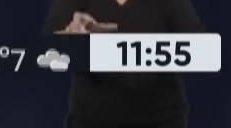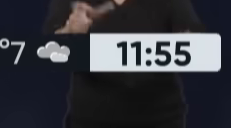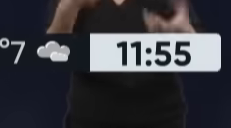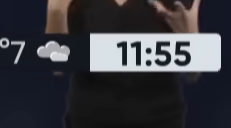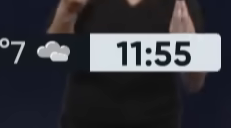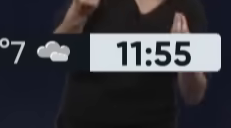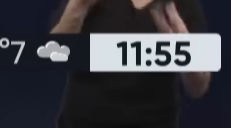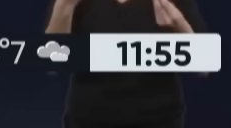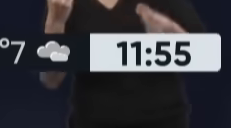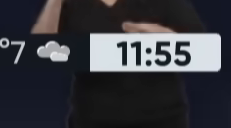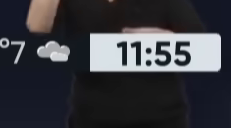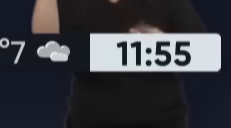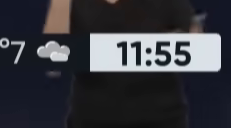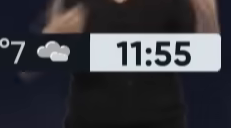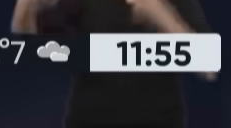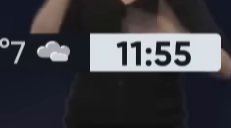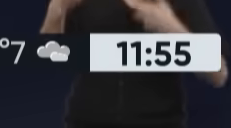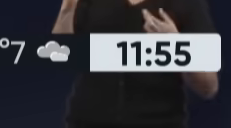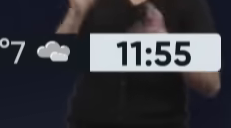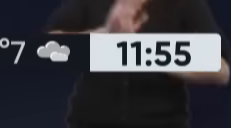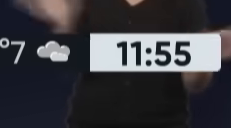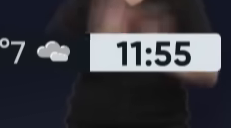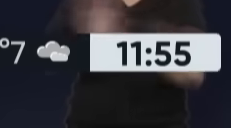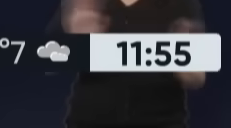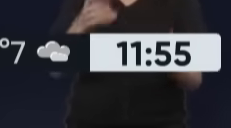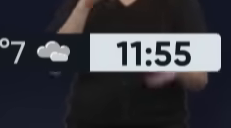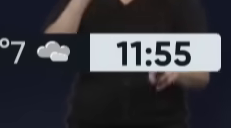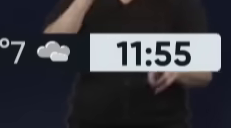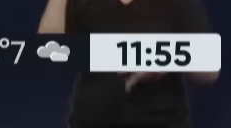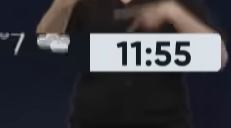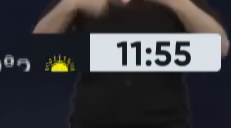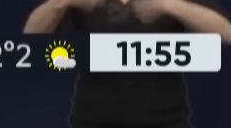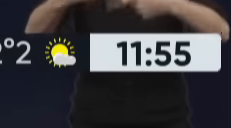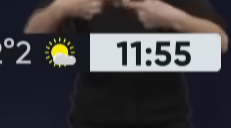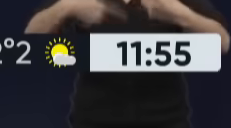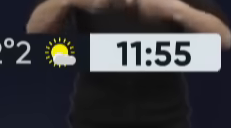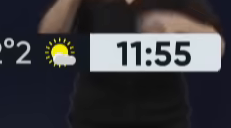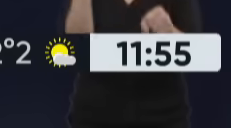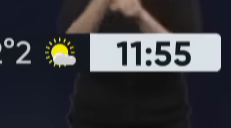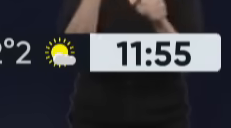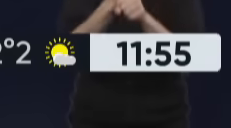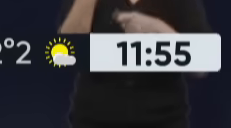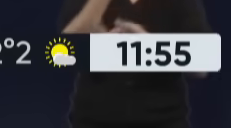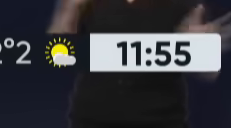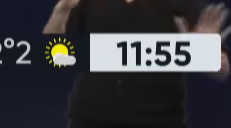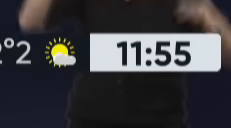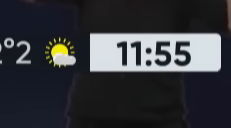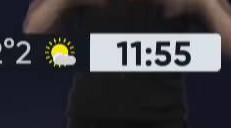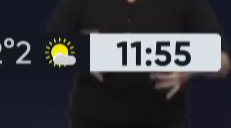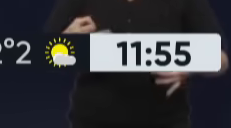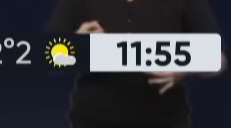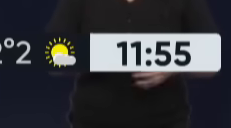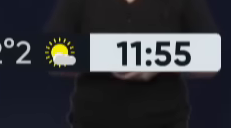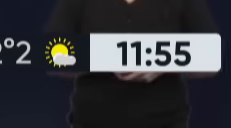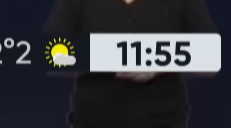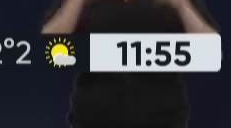quede con los ahorros. Por eso tanto hincapié hoy que su compañero Julián de Infobae me